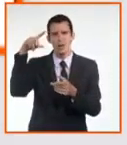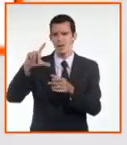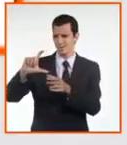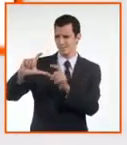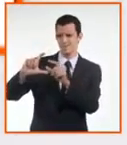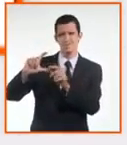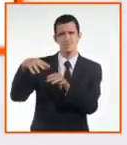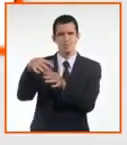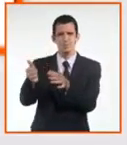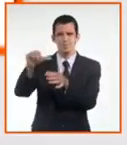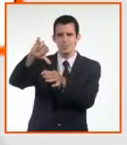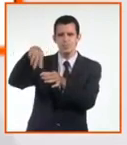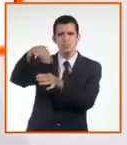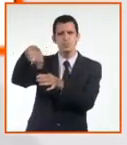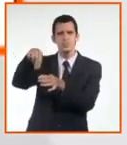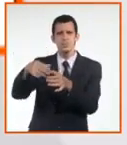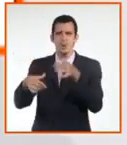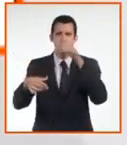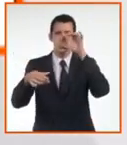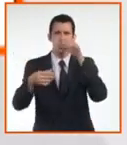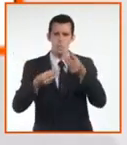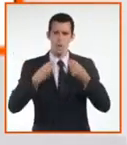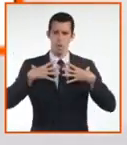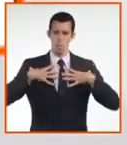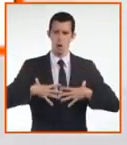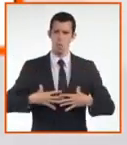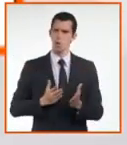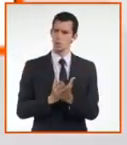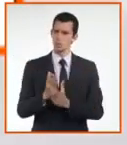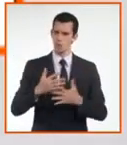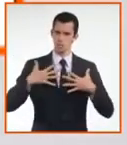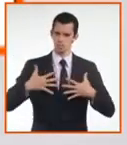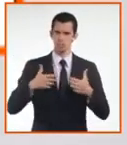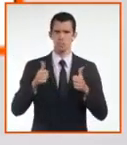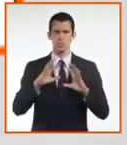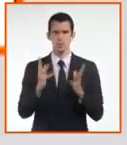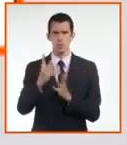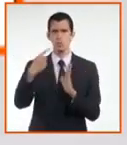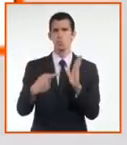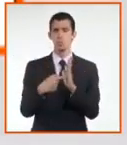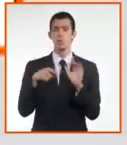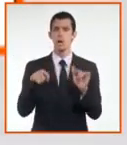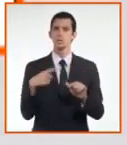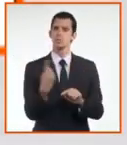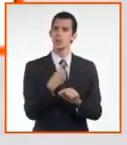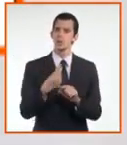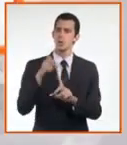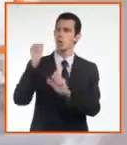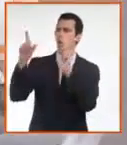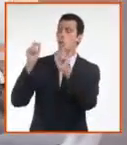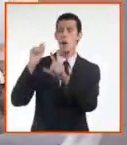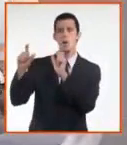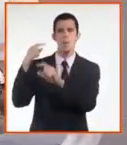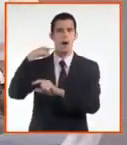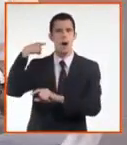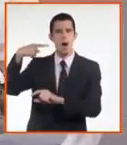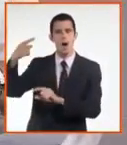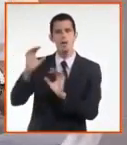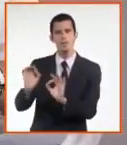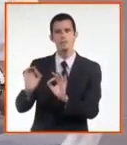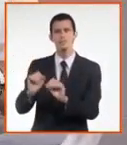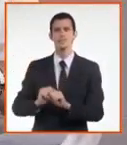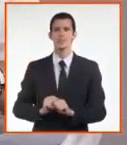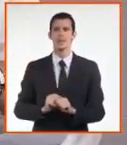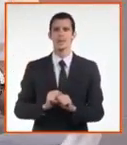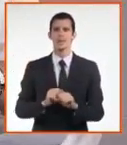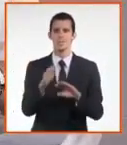laboratorios oriente sólo producíamos el 28 por ciento de la demanda regresiva y el resto lo importaba en ministerio salud